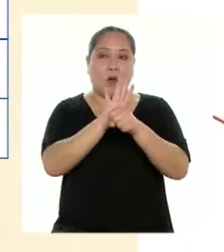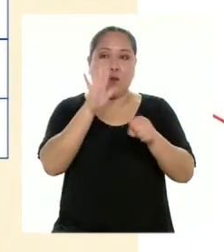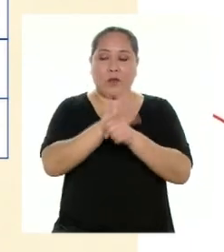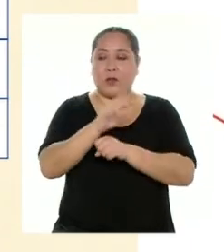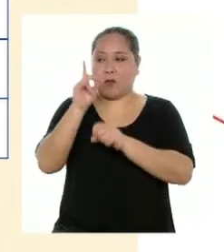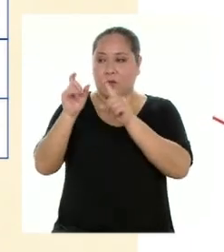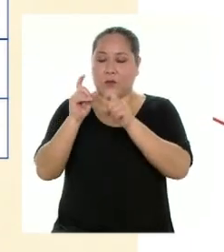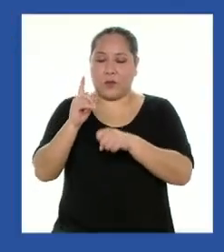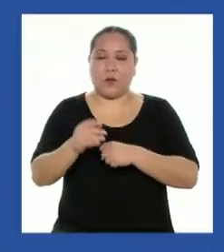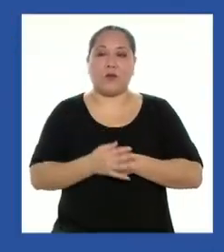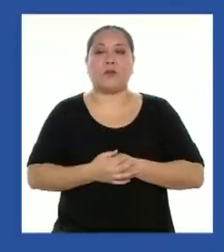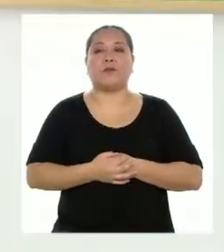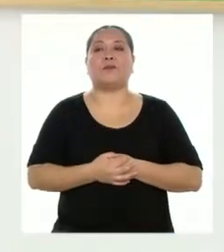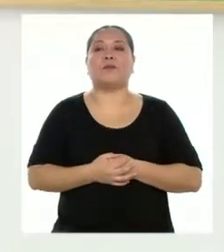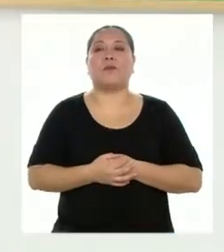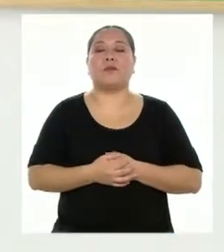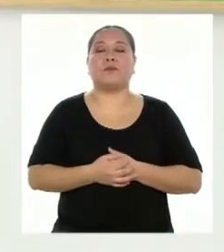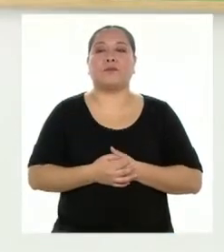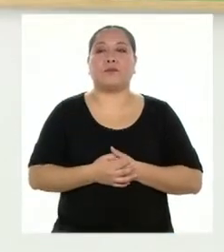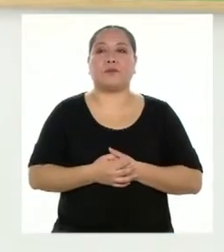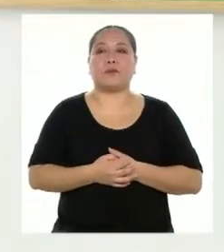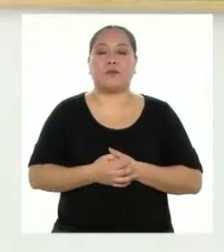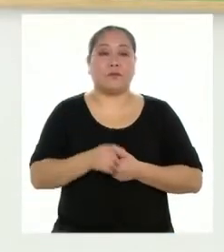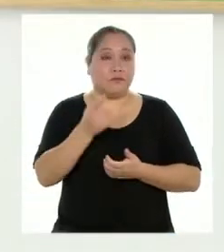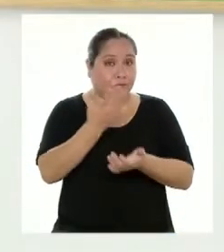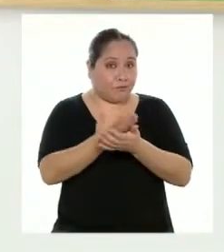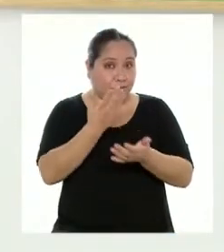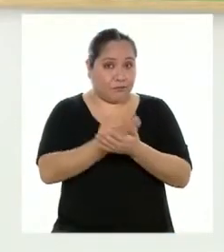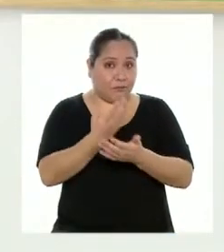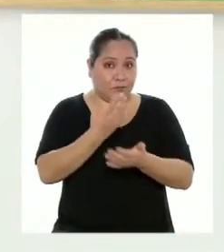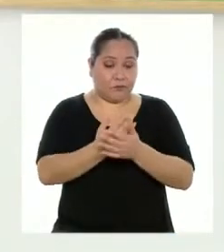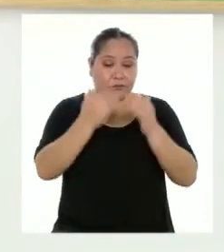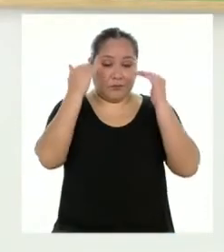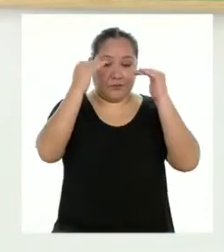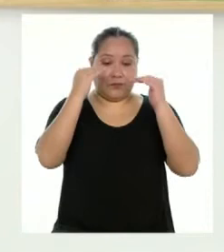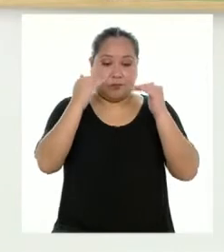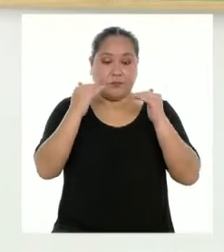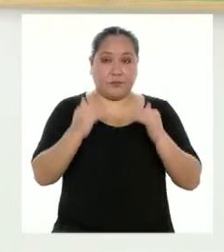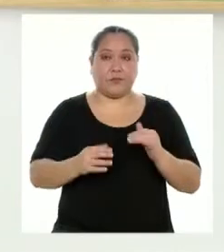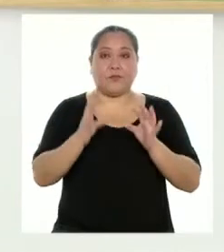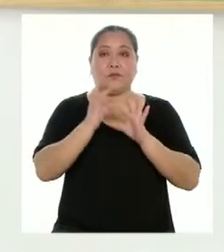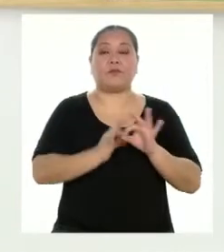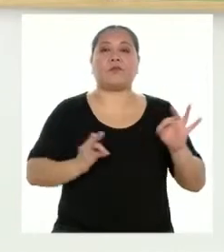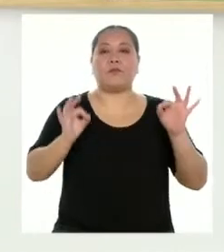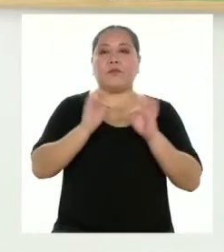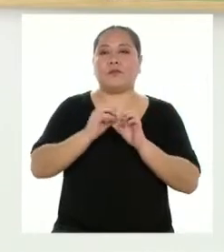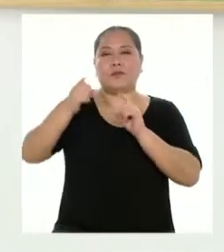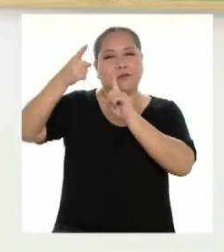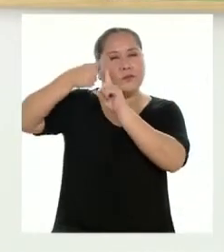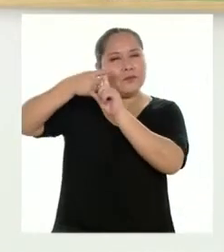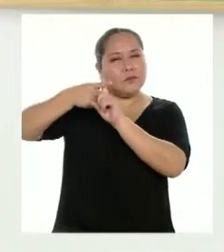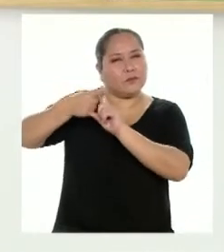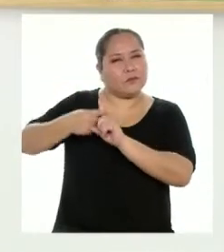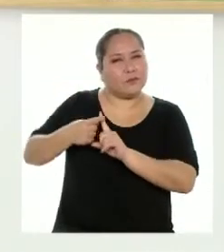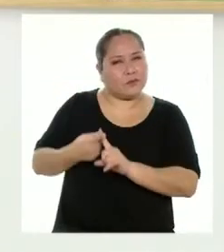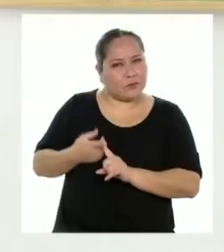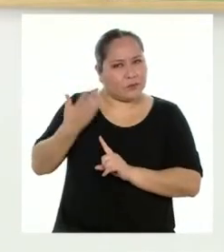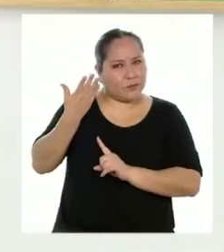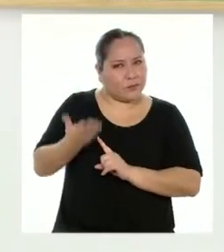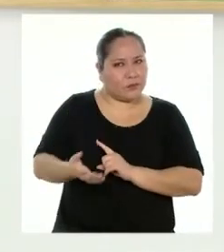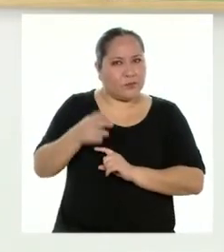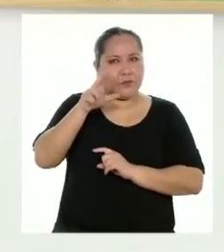encuestados. Para verificar nuestro cálculo es importante ver si la suma de todos estos valores obtenidos nos